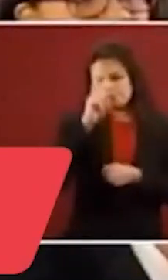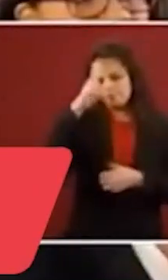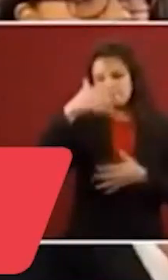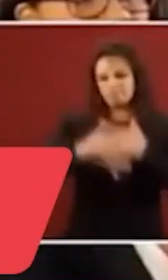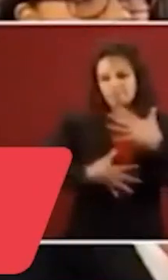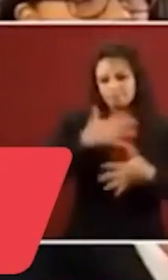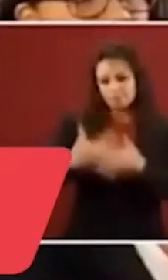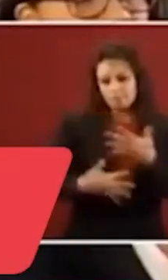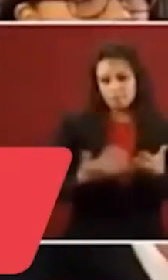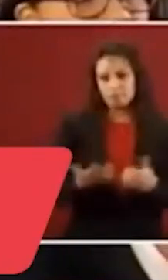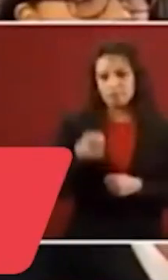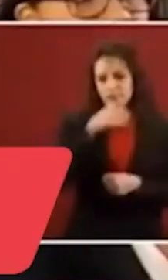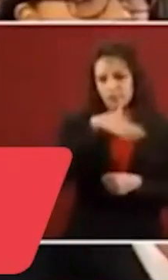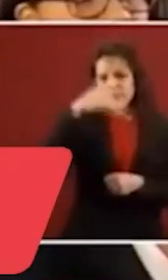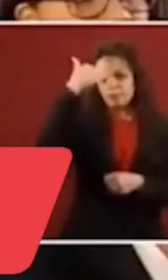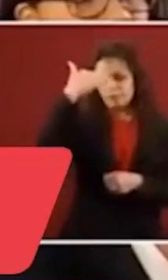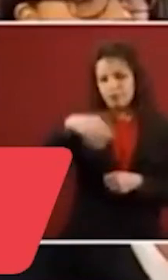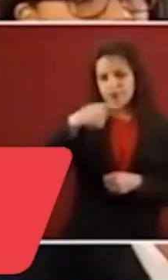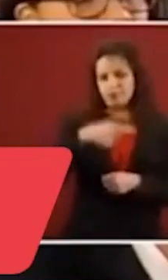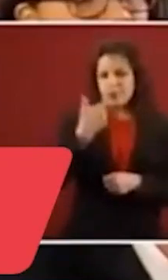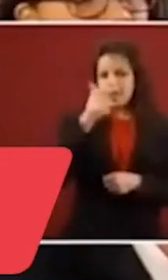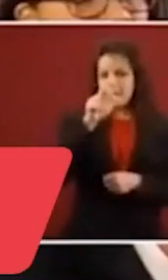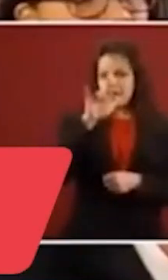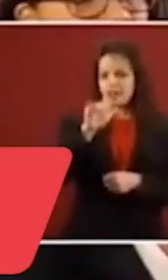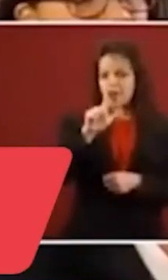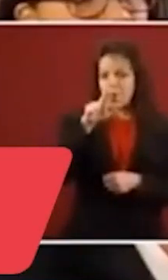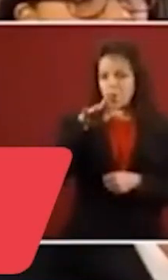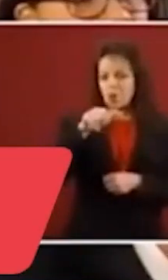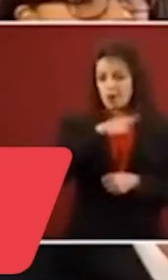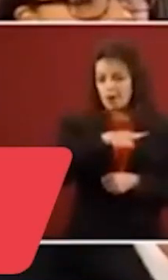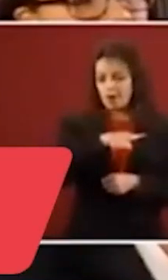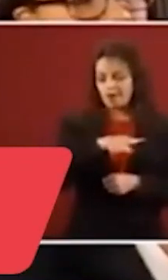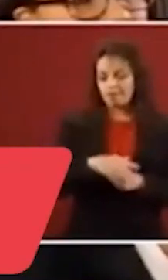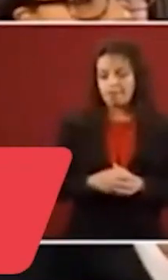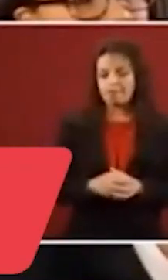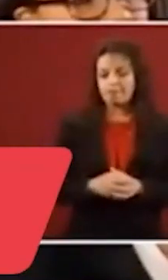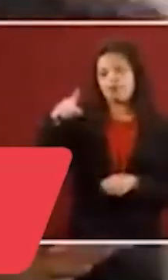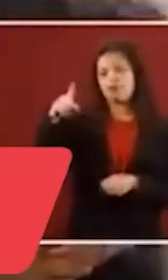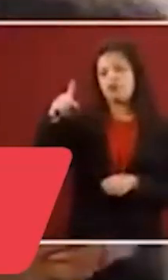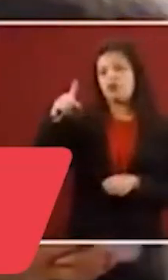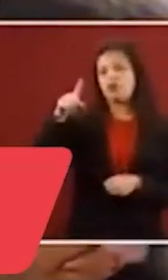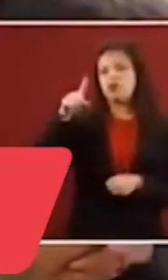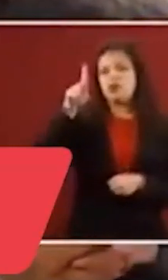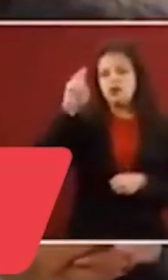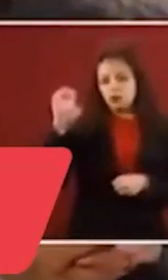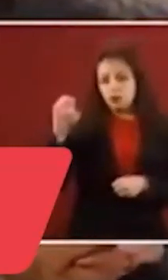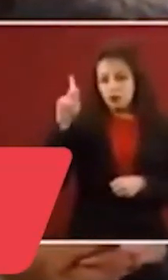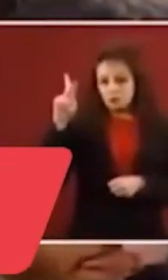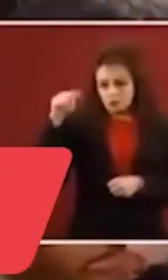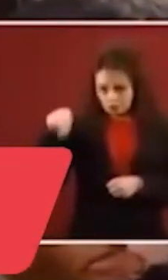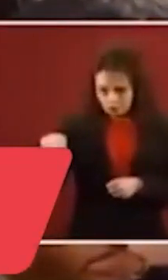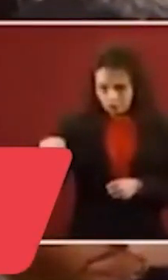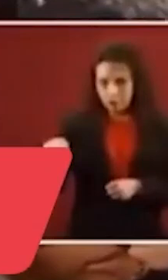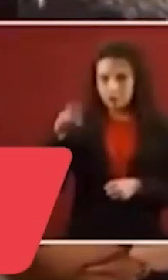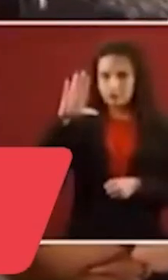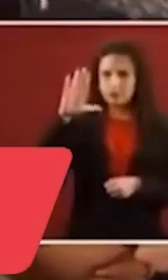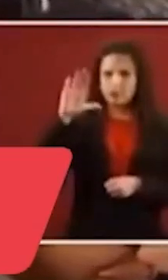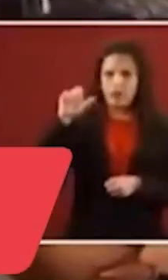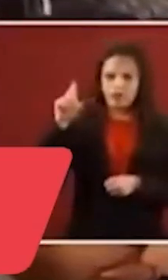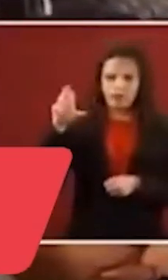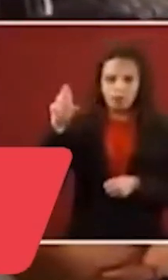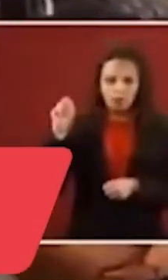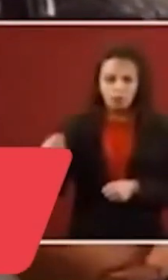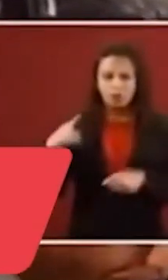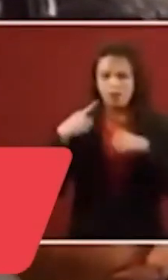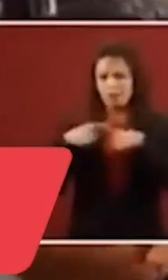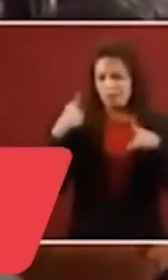llama Palestina. Ahora, hablamos de libertad. ¿Cuál es el concepto que tiene Jorge Ramos y todos los que están detrás de él? Pues por